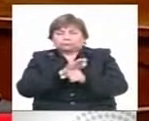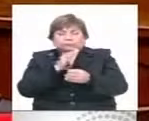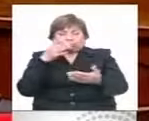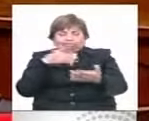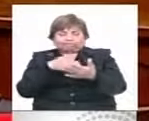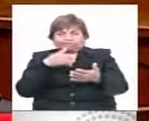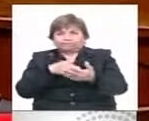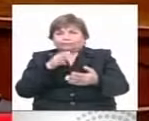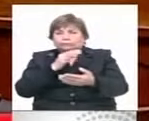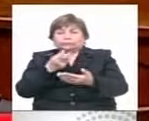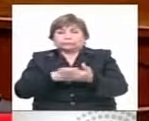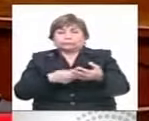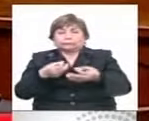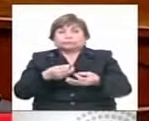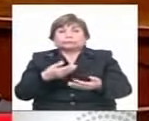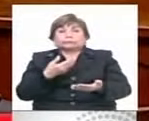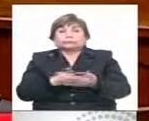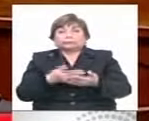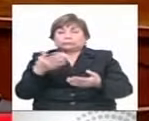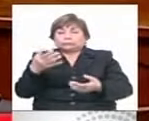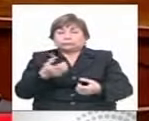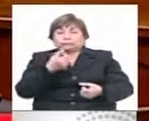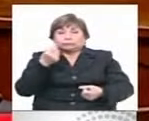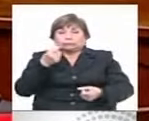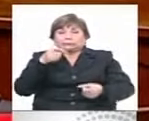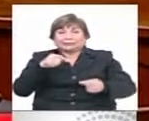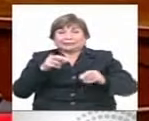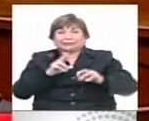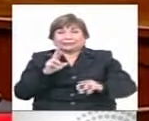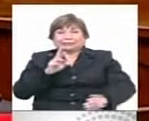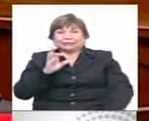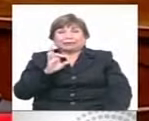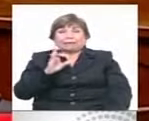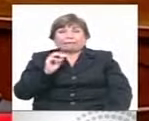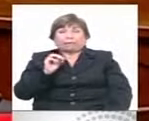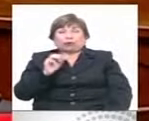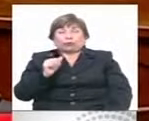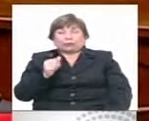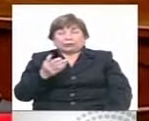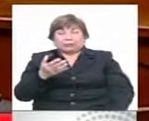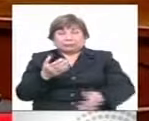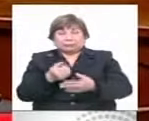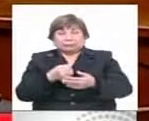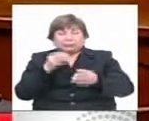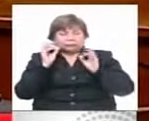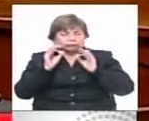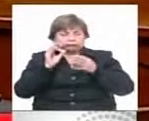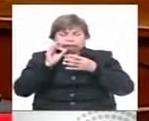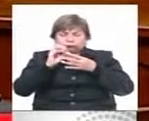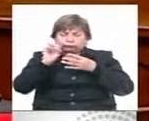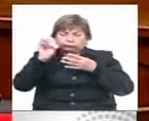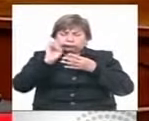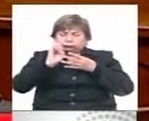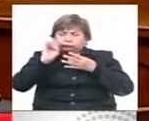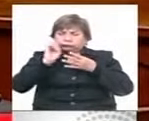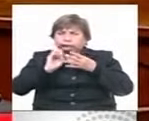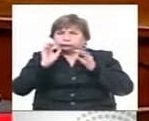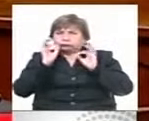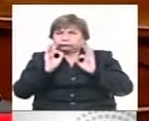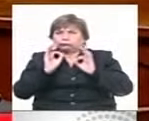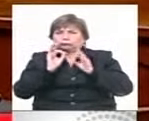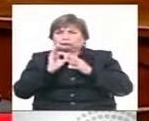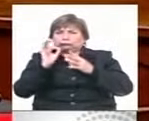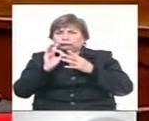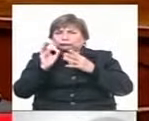economía. Los recursos logrados de esta reforma tributaria tendrán objetivos específicos. Se orientarán